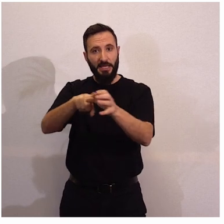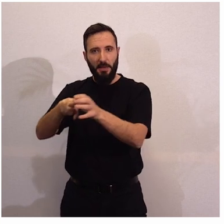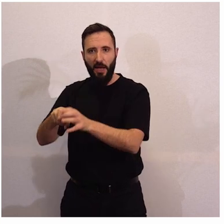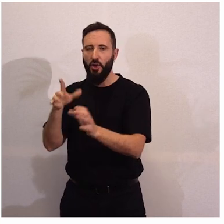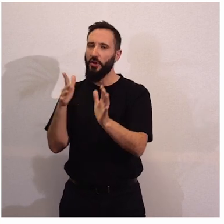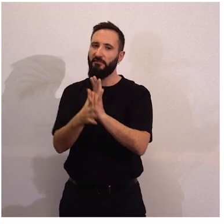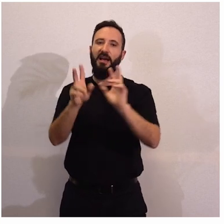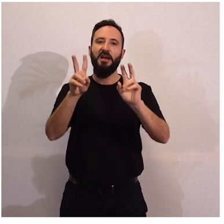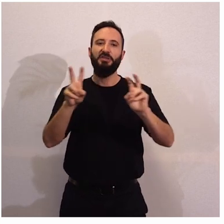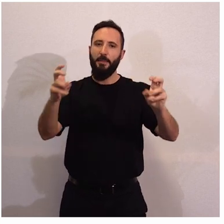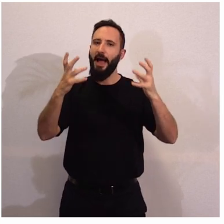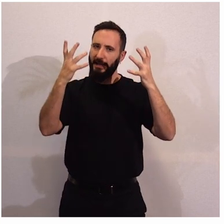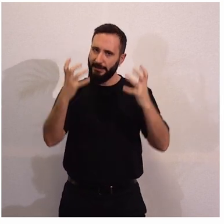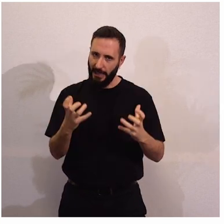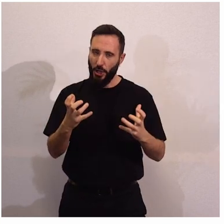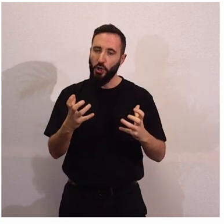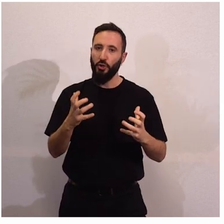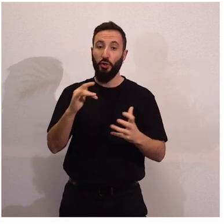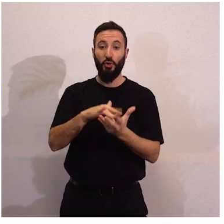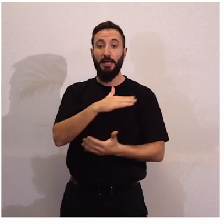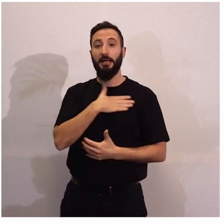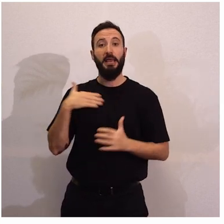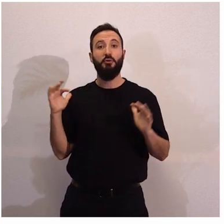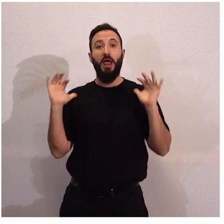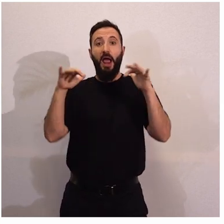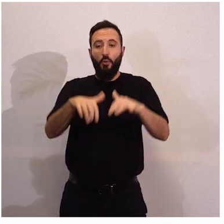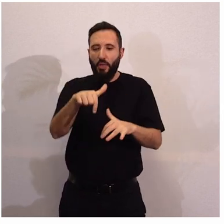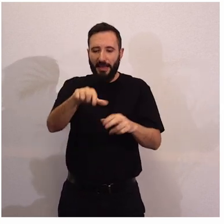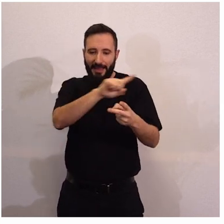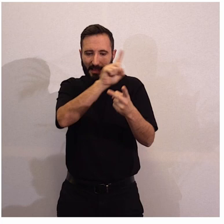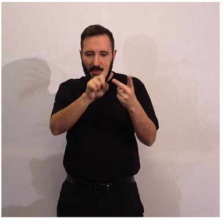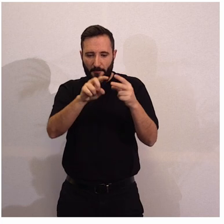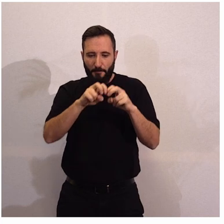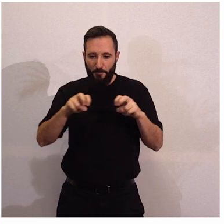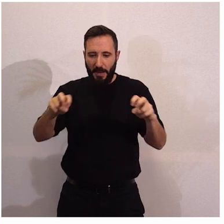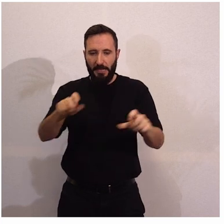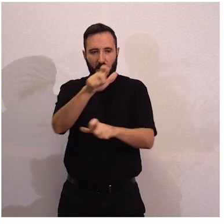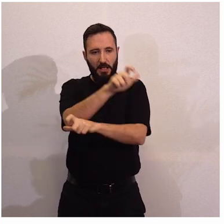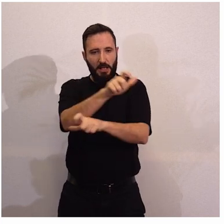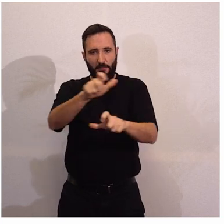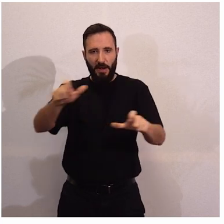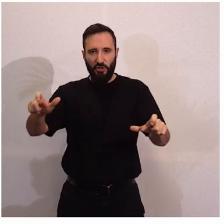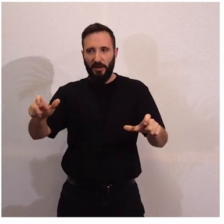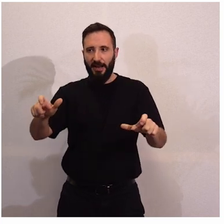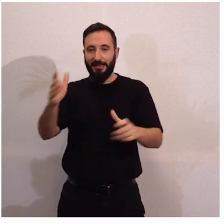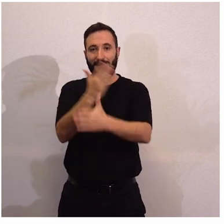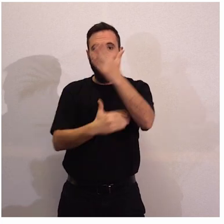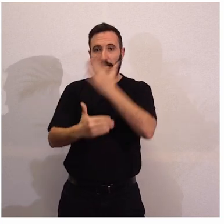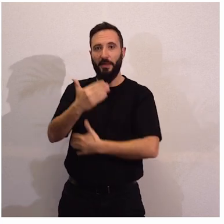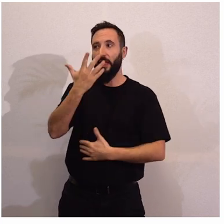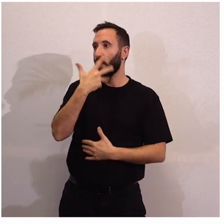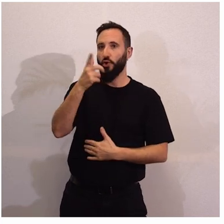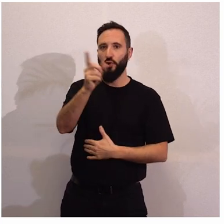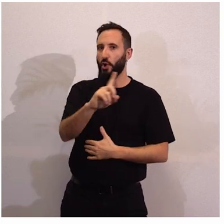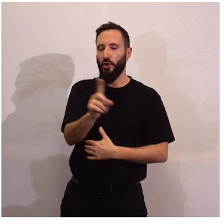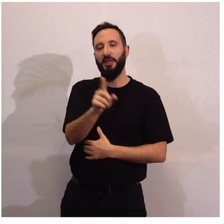seria. Queríamos que en este encuentro hubiese una mesa en la que pudieran estar personas que no conocen la discapacidad,